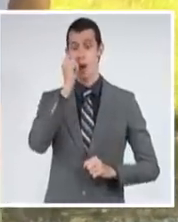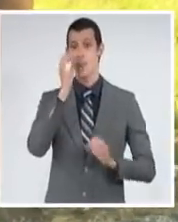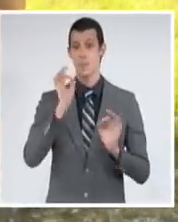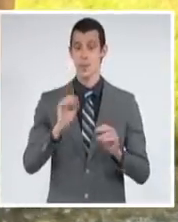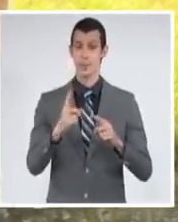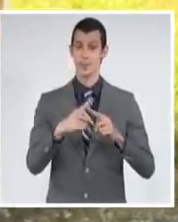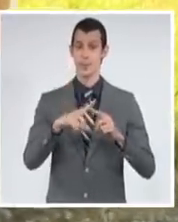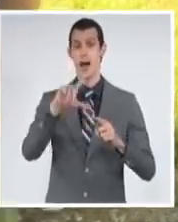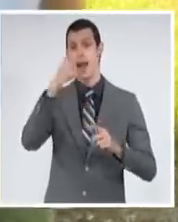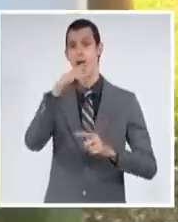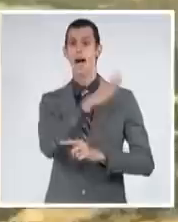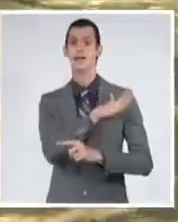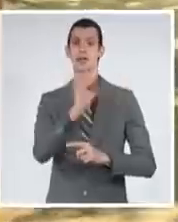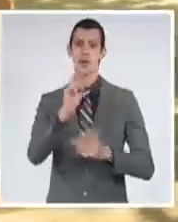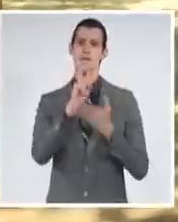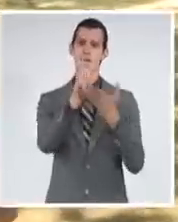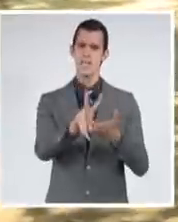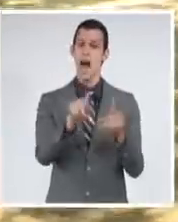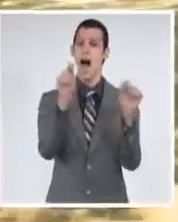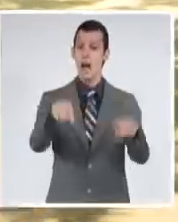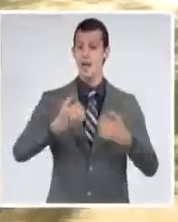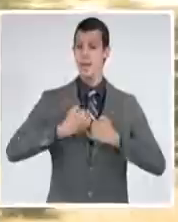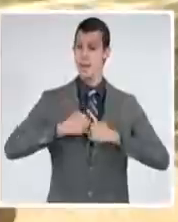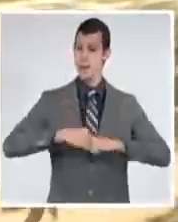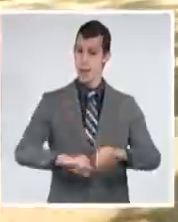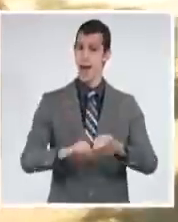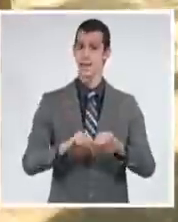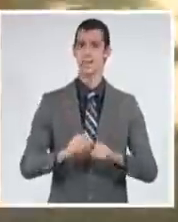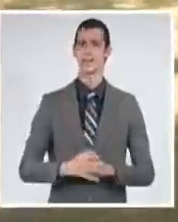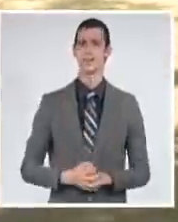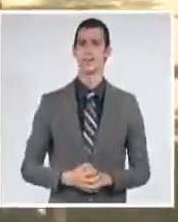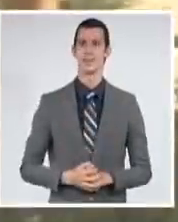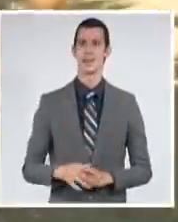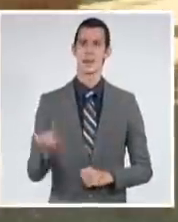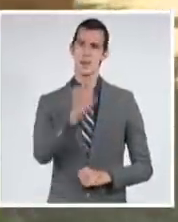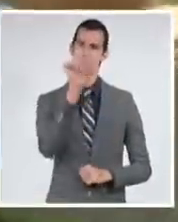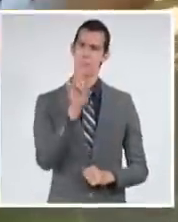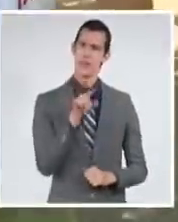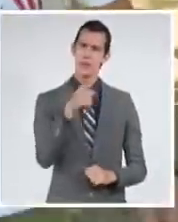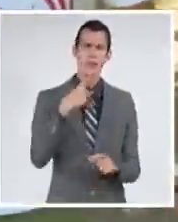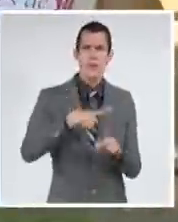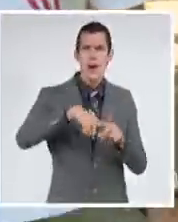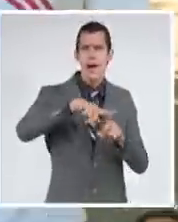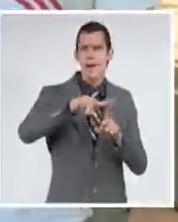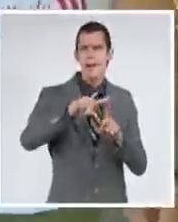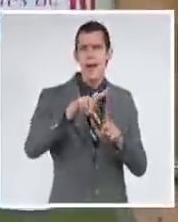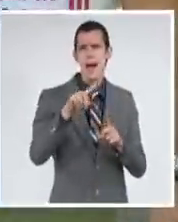es popular. Profe, ¿extraña La Habana? Muchacha, te digo sí y no.